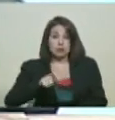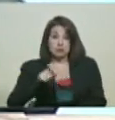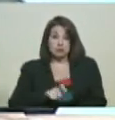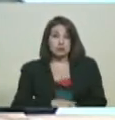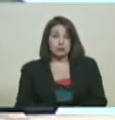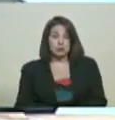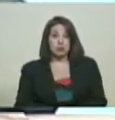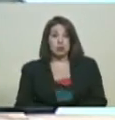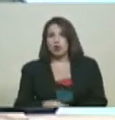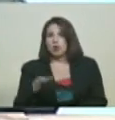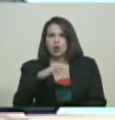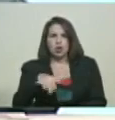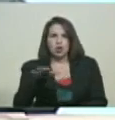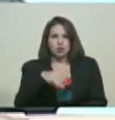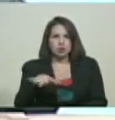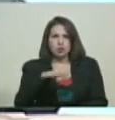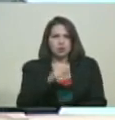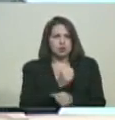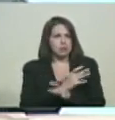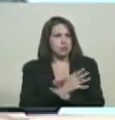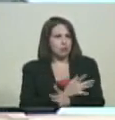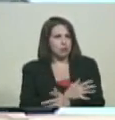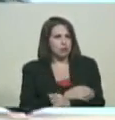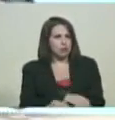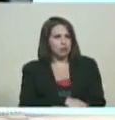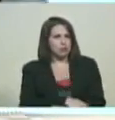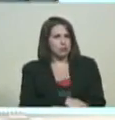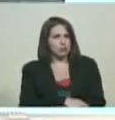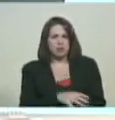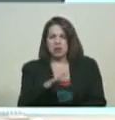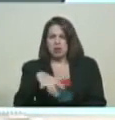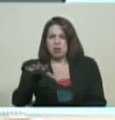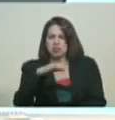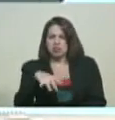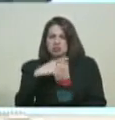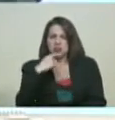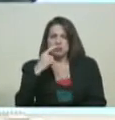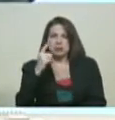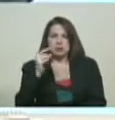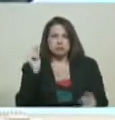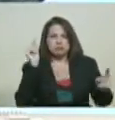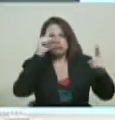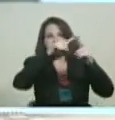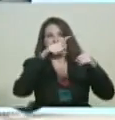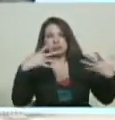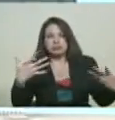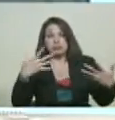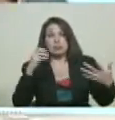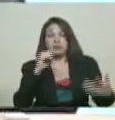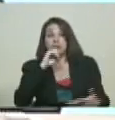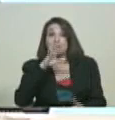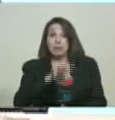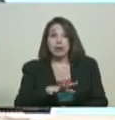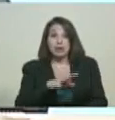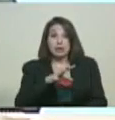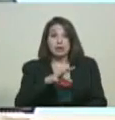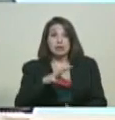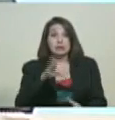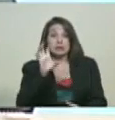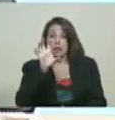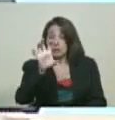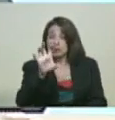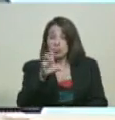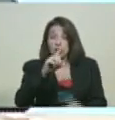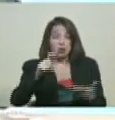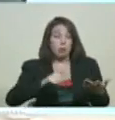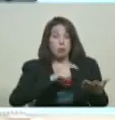donde estamos jugando nos estamos jugando el destino de un país y de una historia completa y